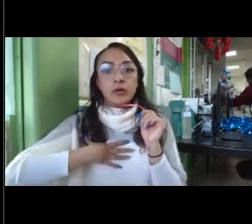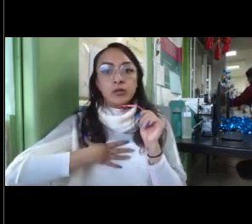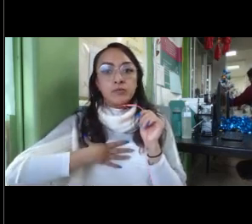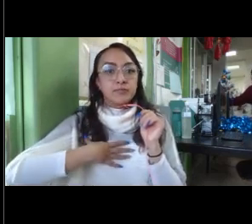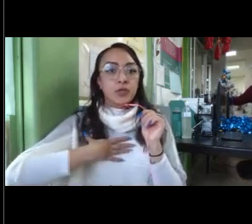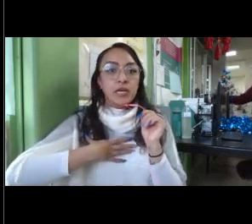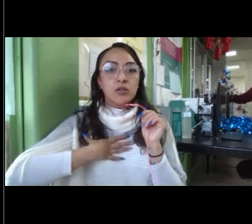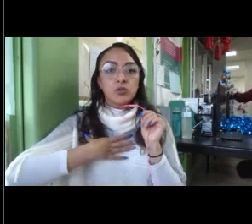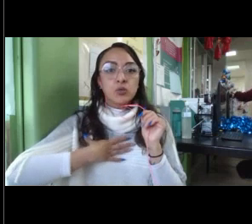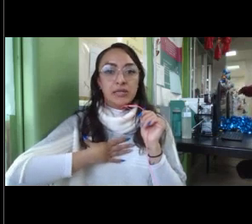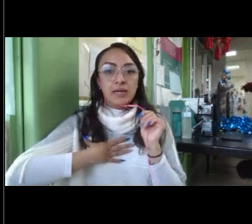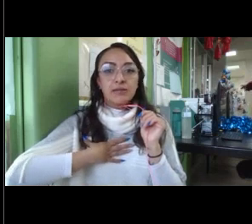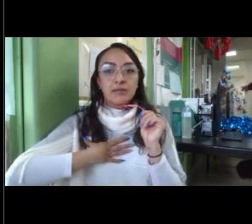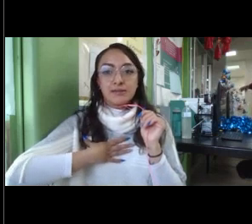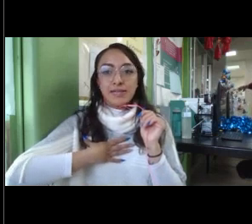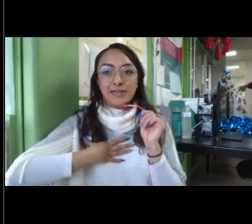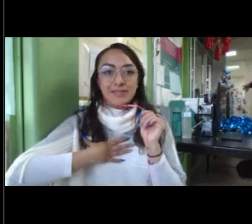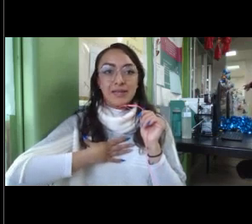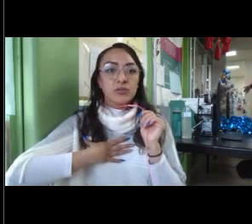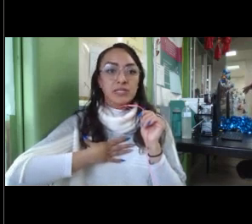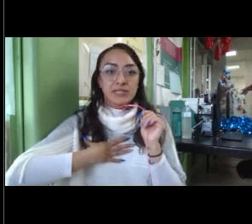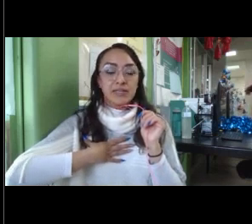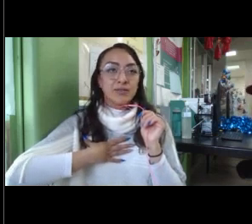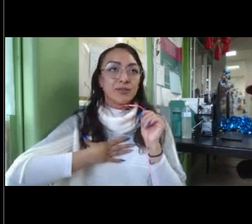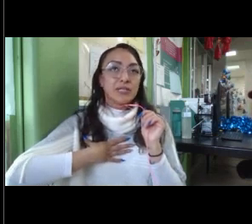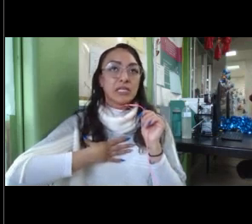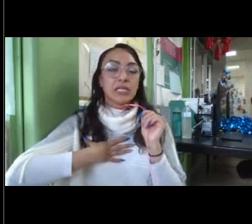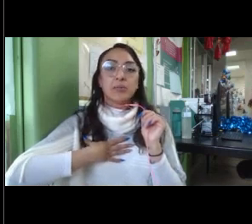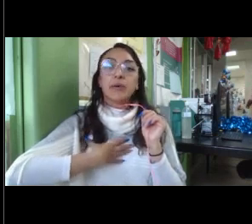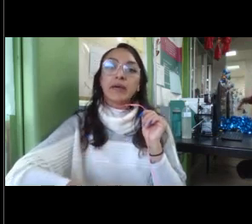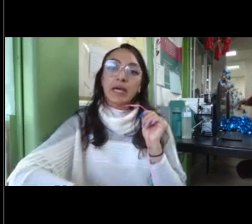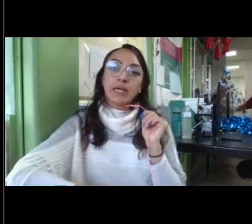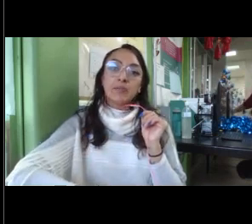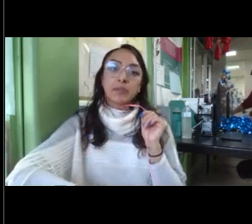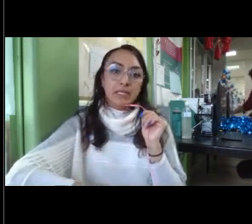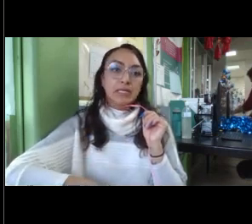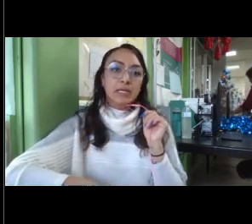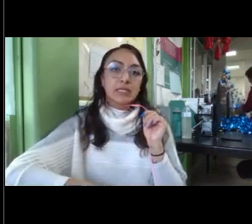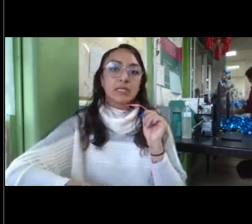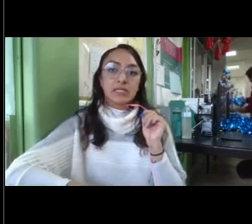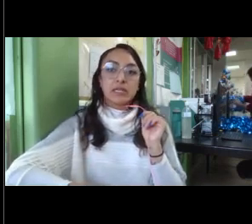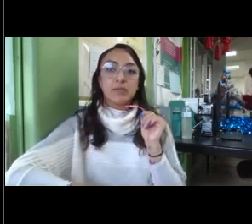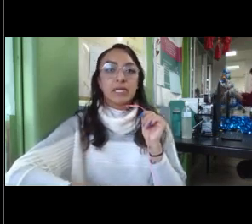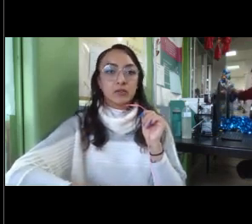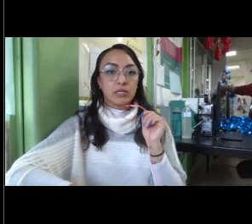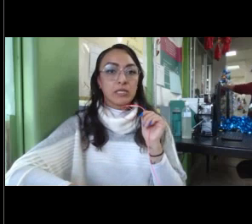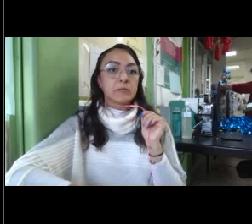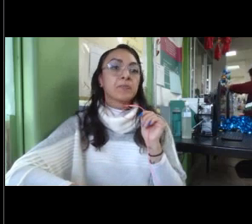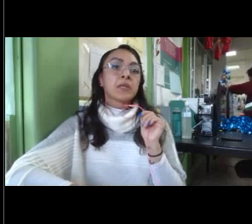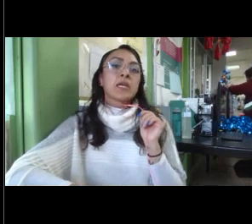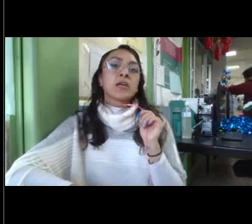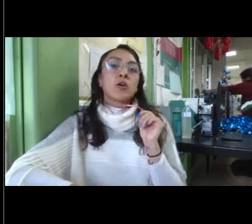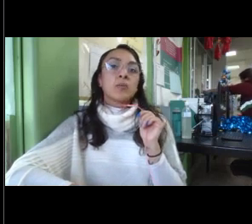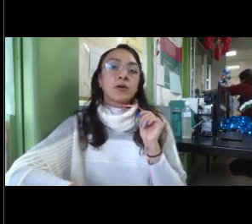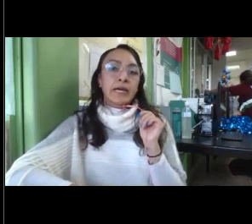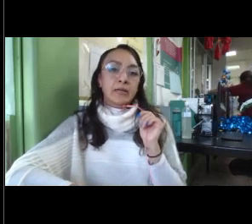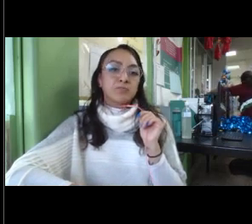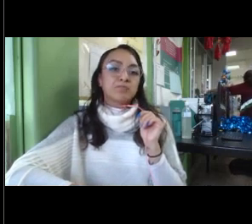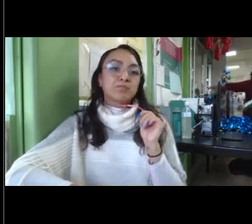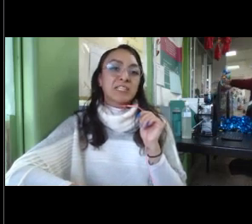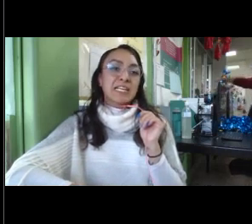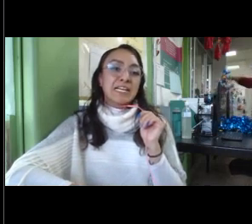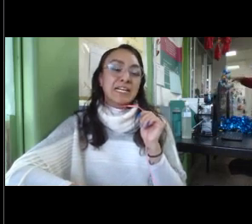a lo mejor no darnos cuenta de que estamos haciendo y que pueden caer en prácticas discriminatorias?